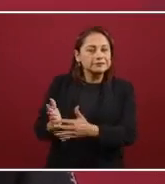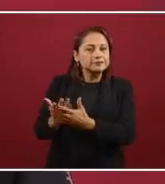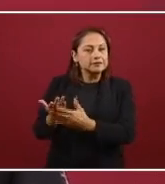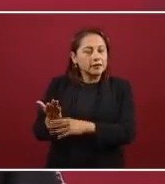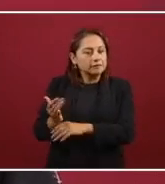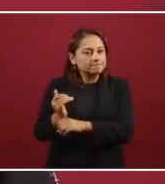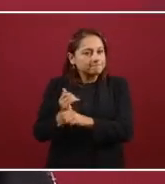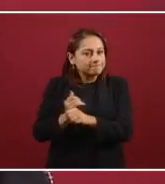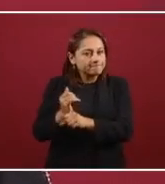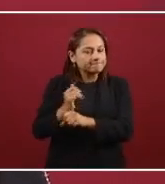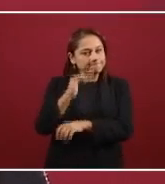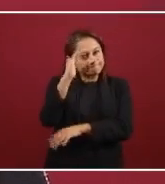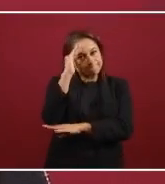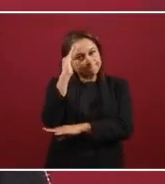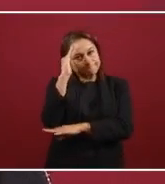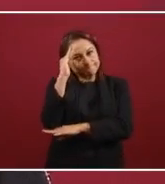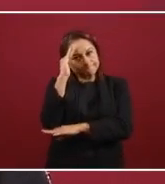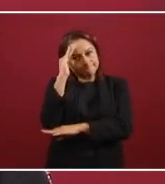con